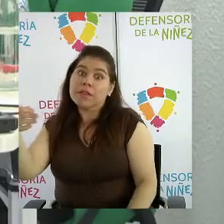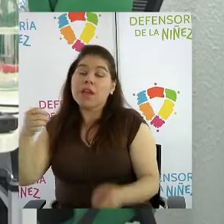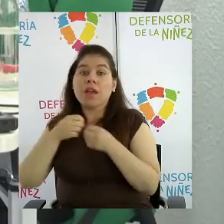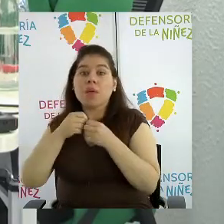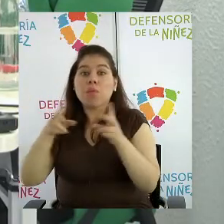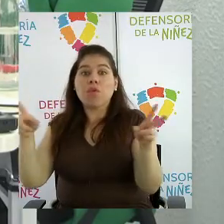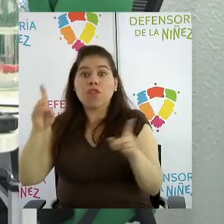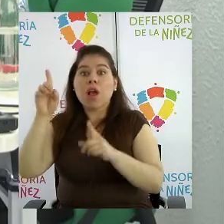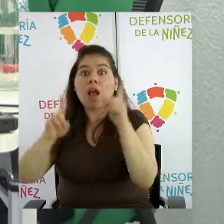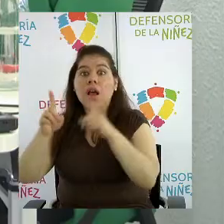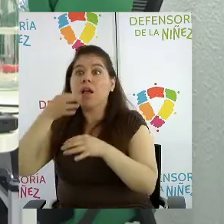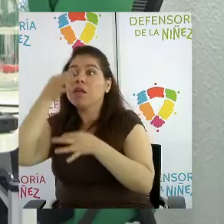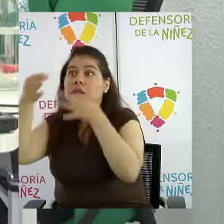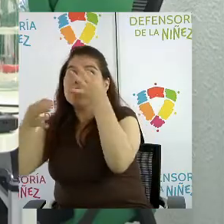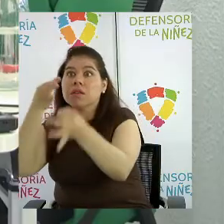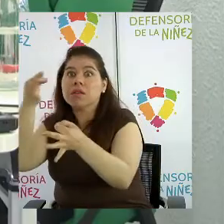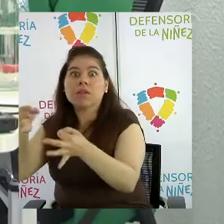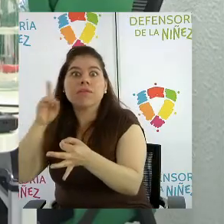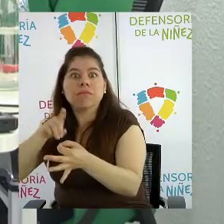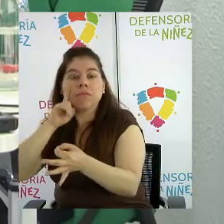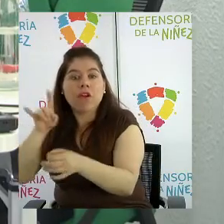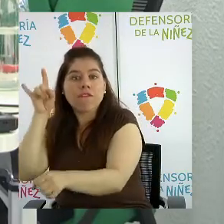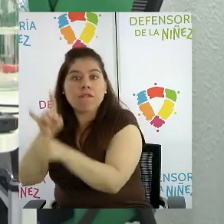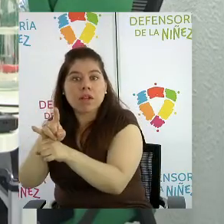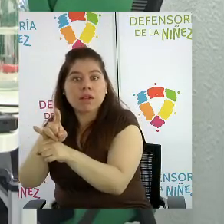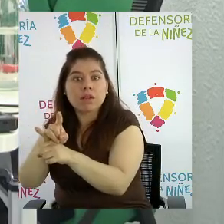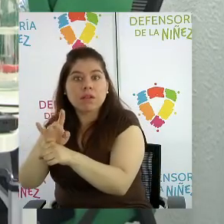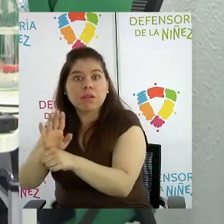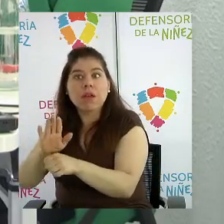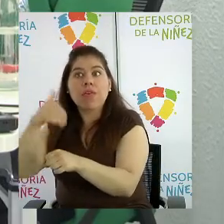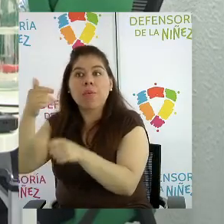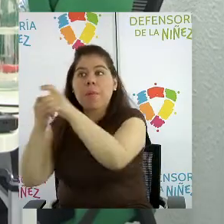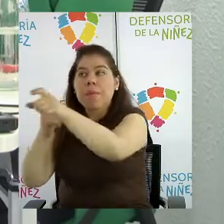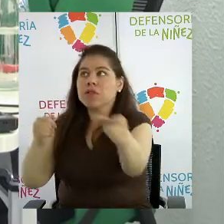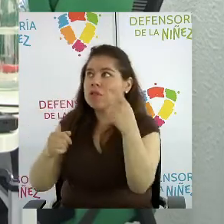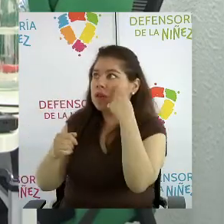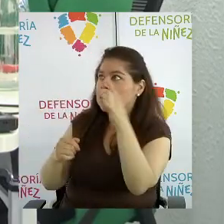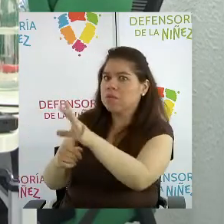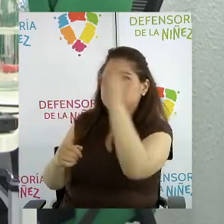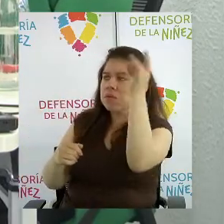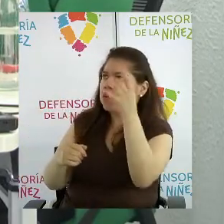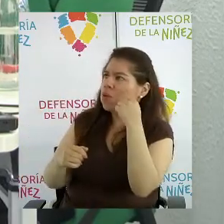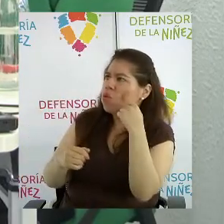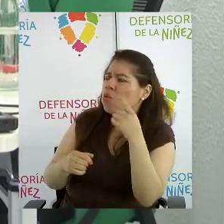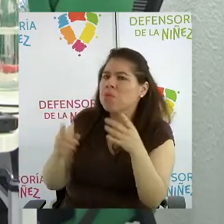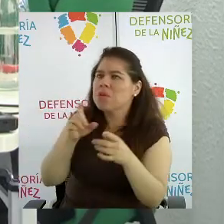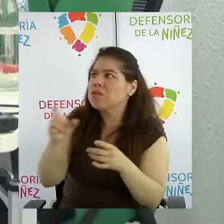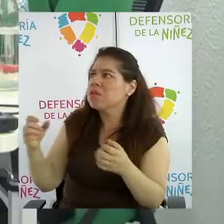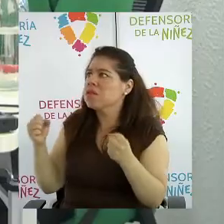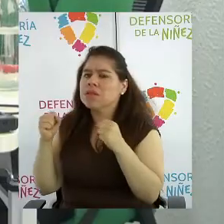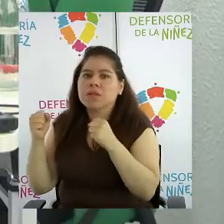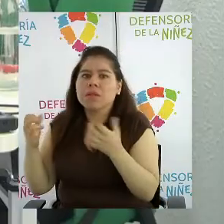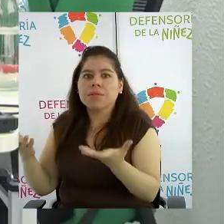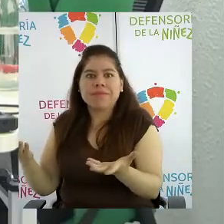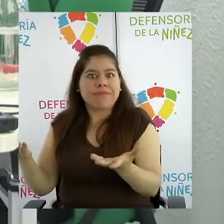no se condicen con la realidad y que van generando en la ciudadanía la percepción de cosas que no son adecuadas, lo que genera